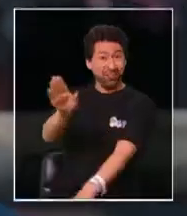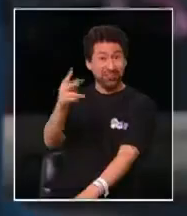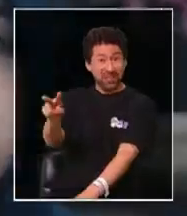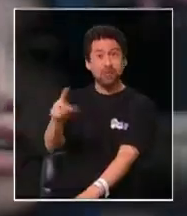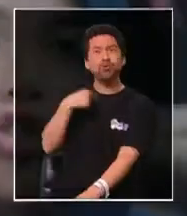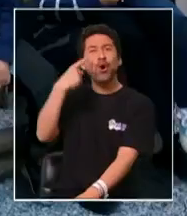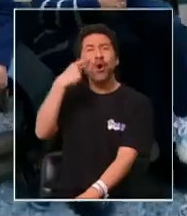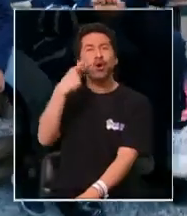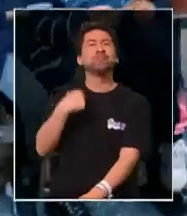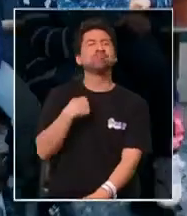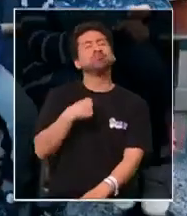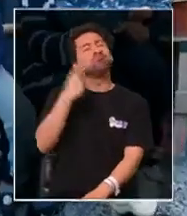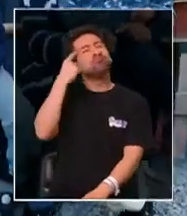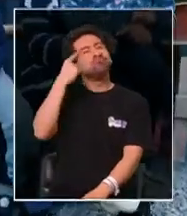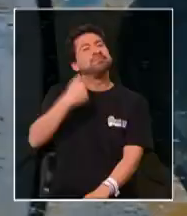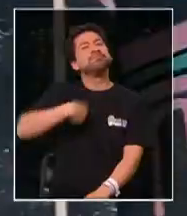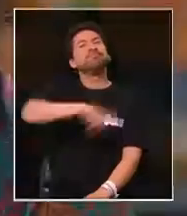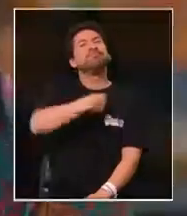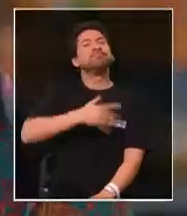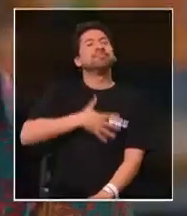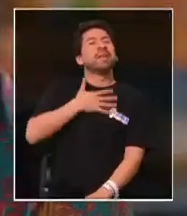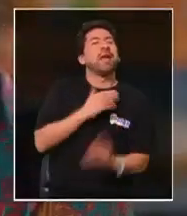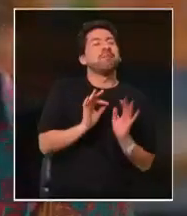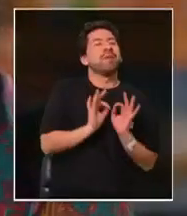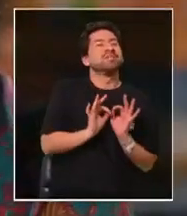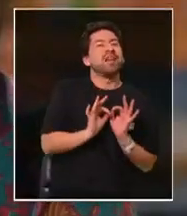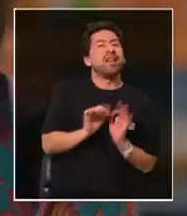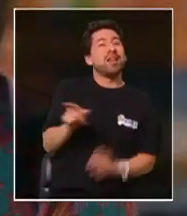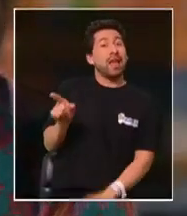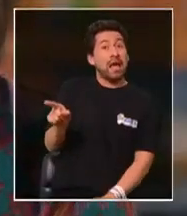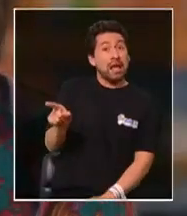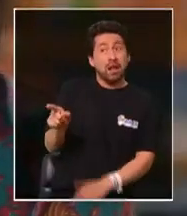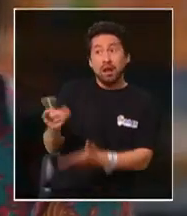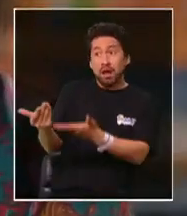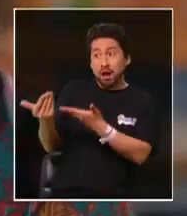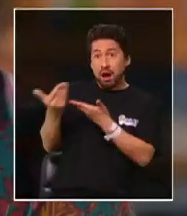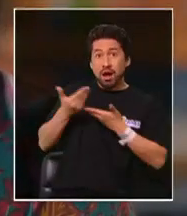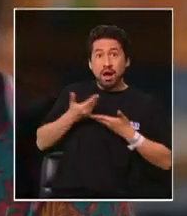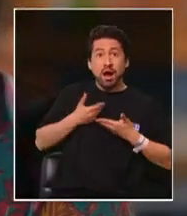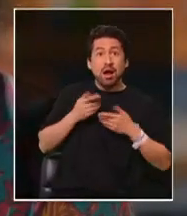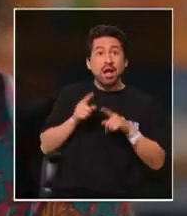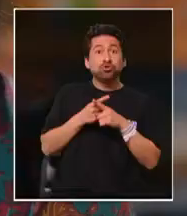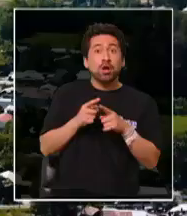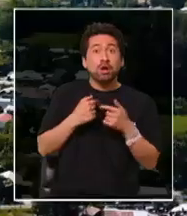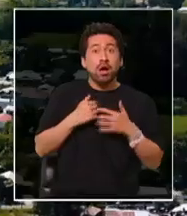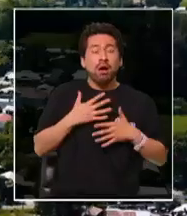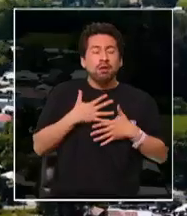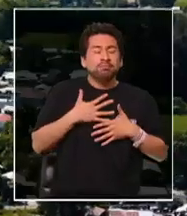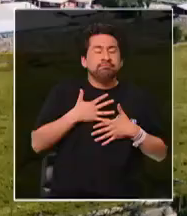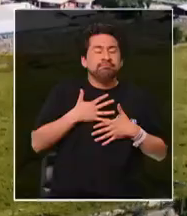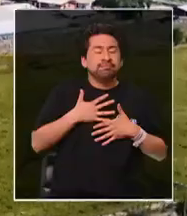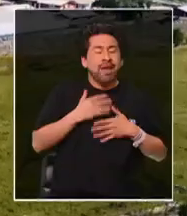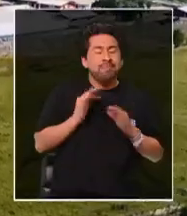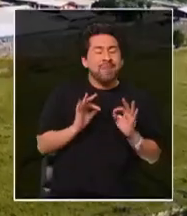nos sentimos especiales cuando él nos dedicó esa canción como colegio.